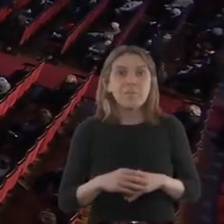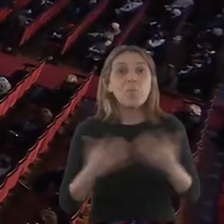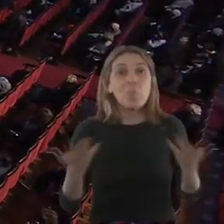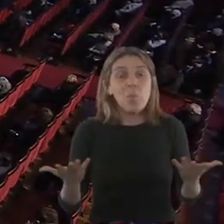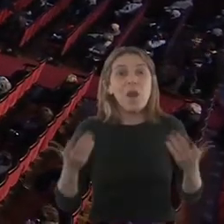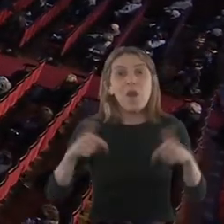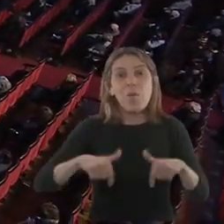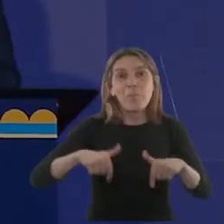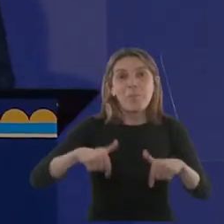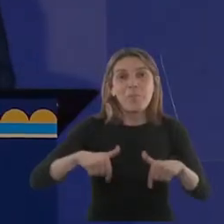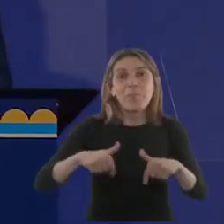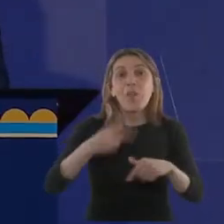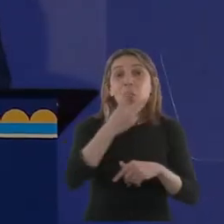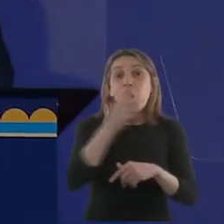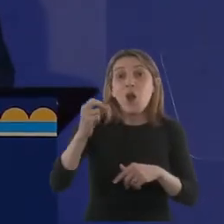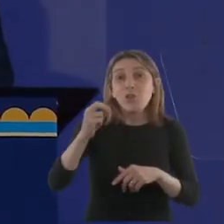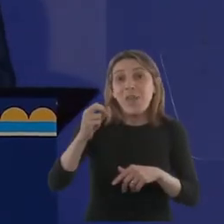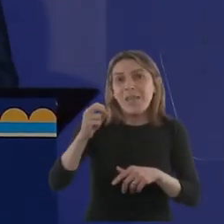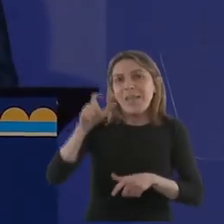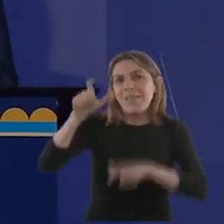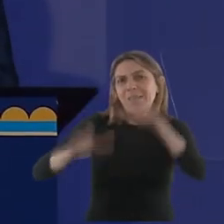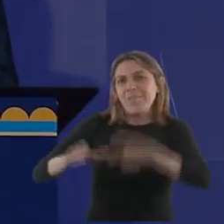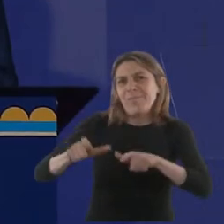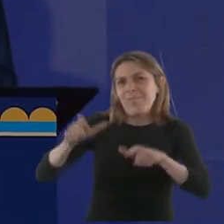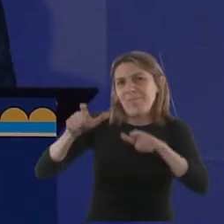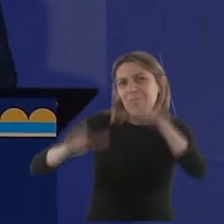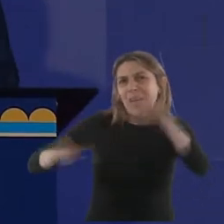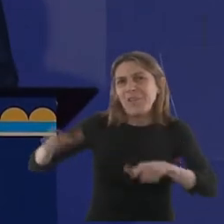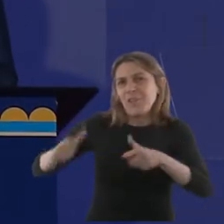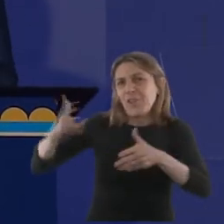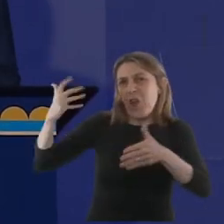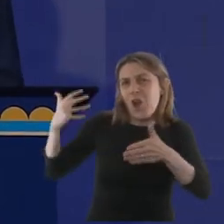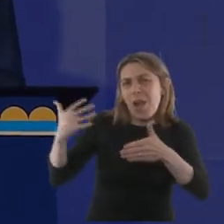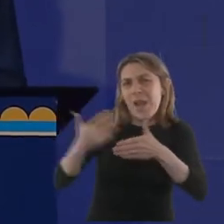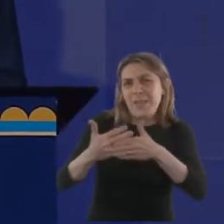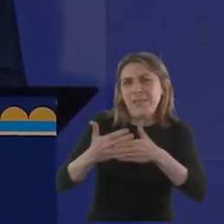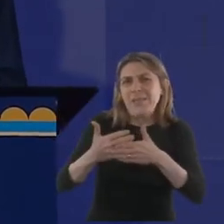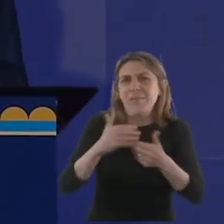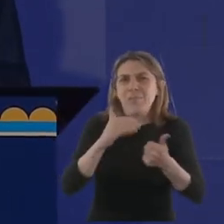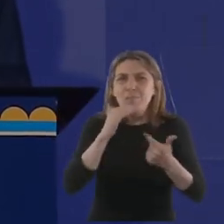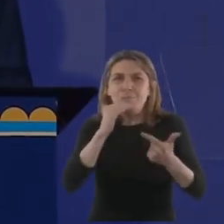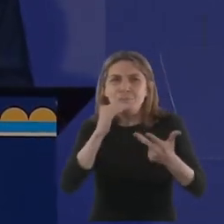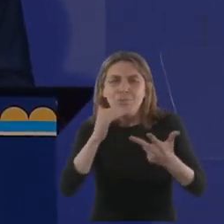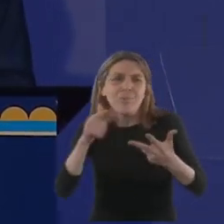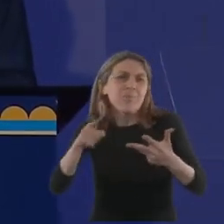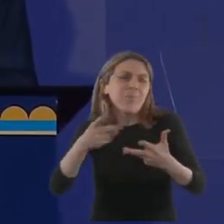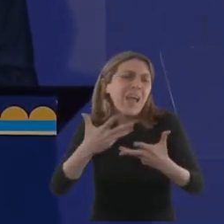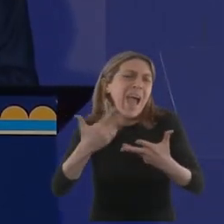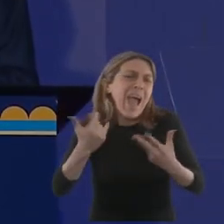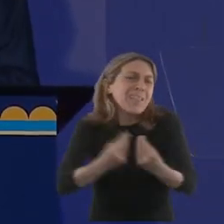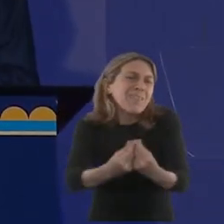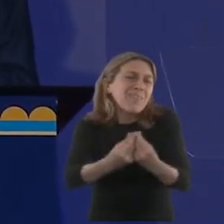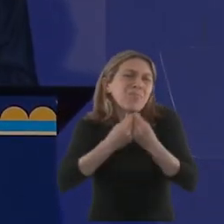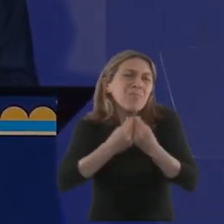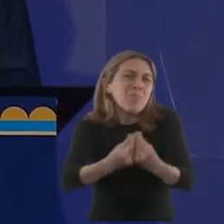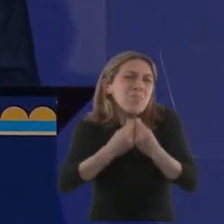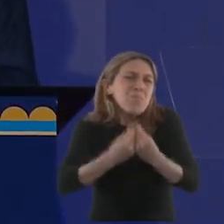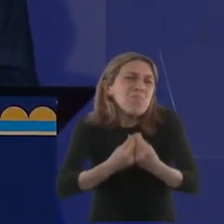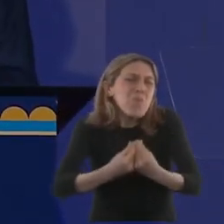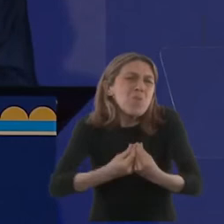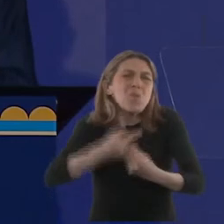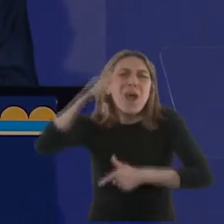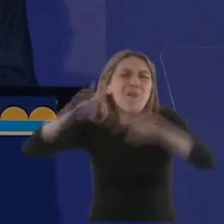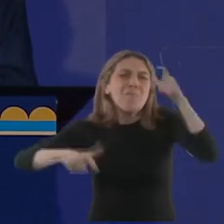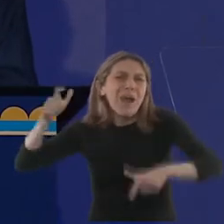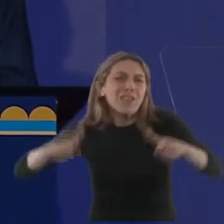Bueno, estas 200 personalidades son una pequeña muestra de la inmensa cantidad de los graduados